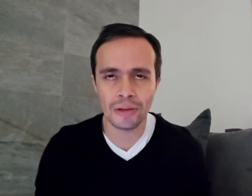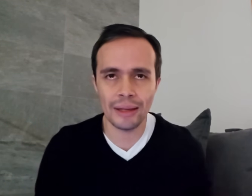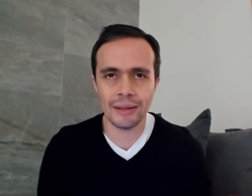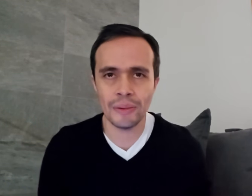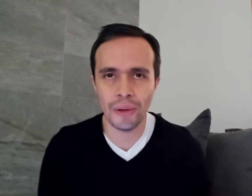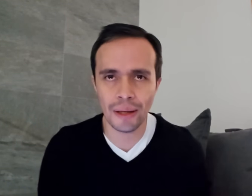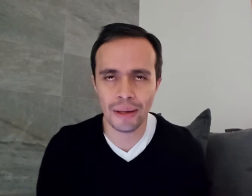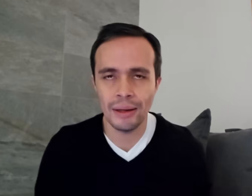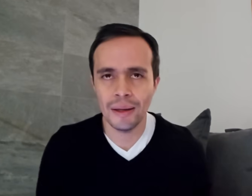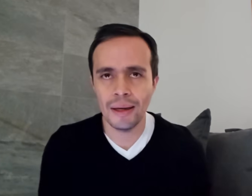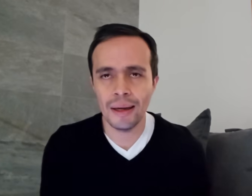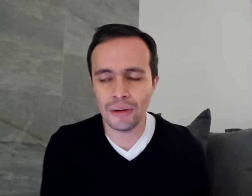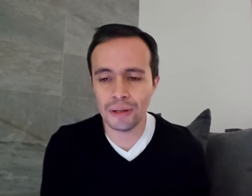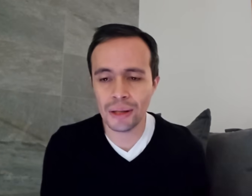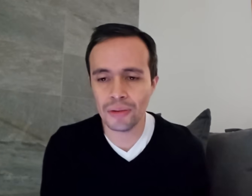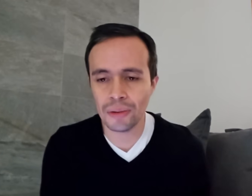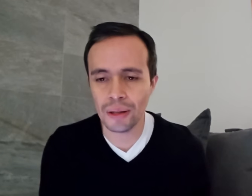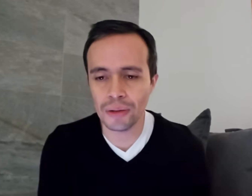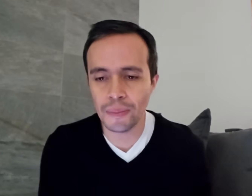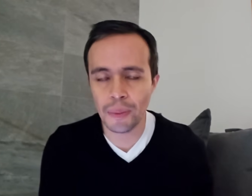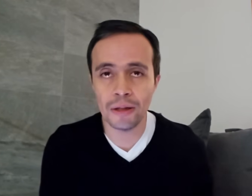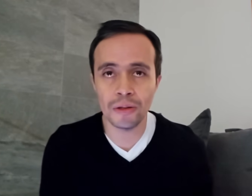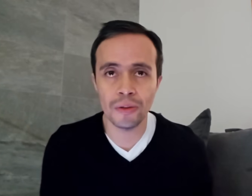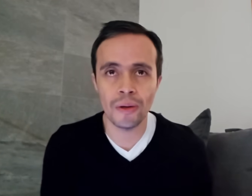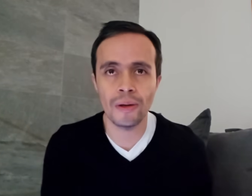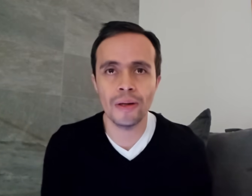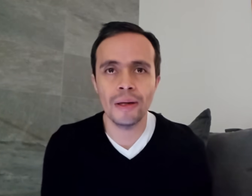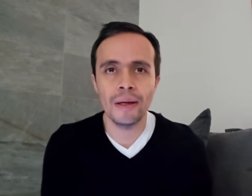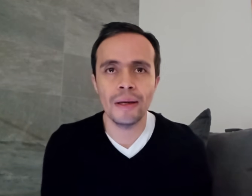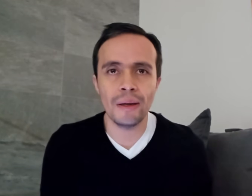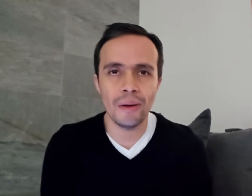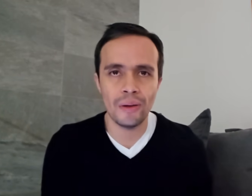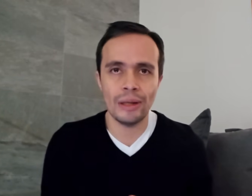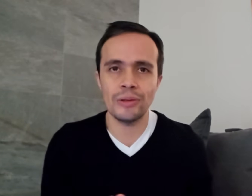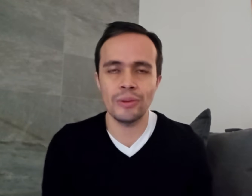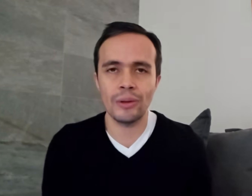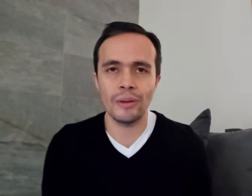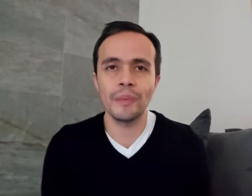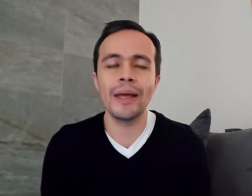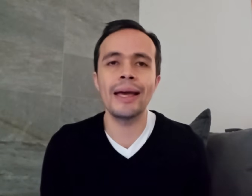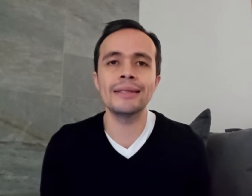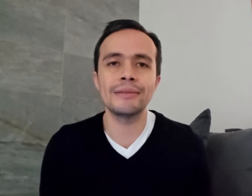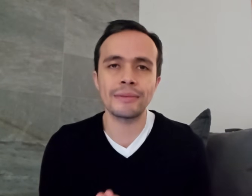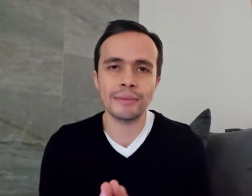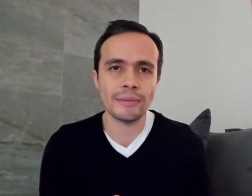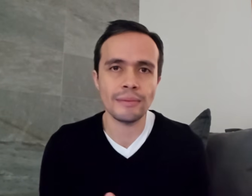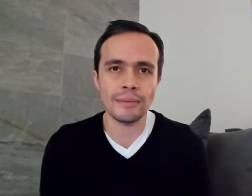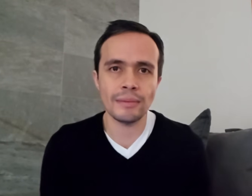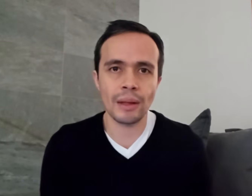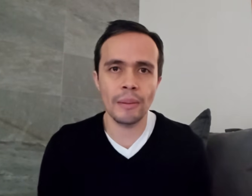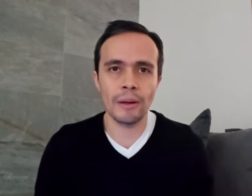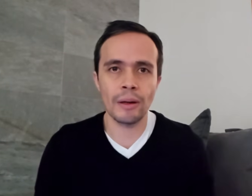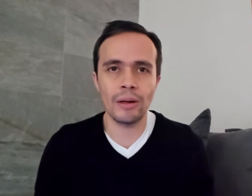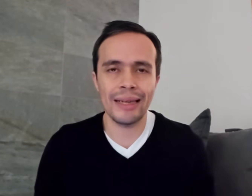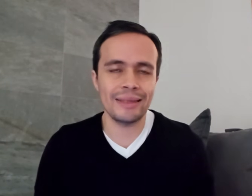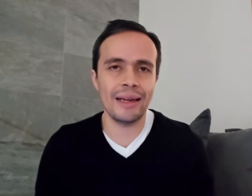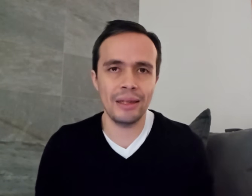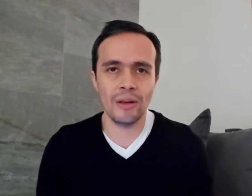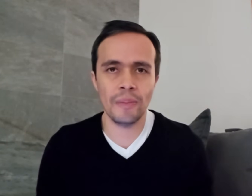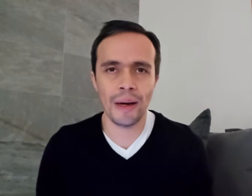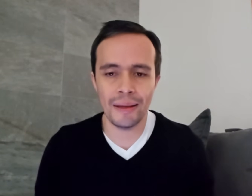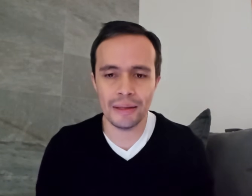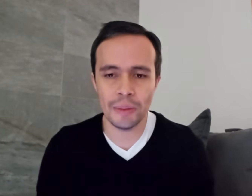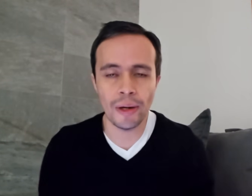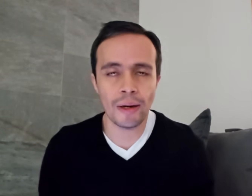son los narcos que distribuyen en los Estados Unidos? Eso es uno. Y otro asunto es qué